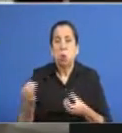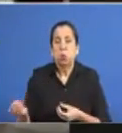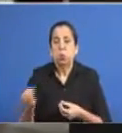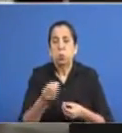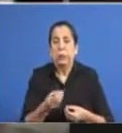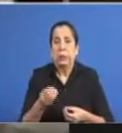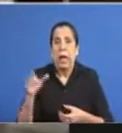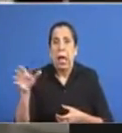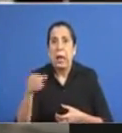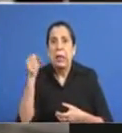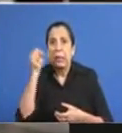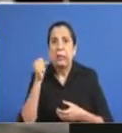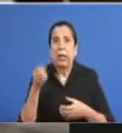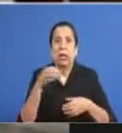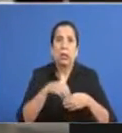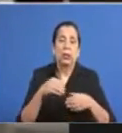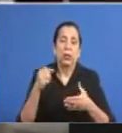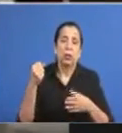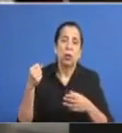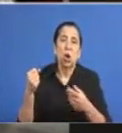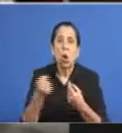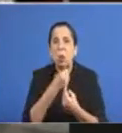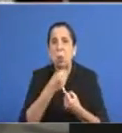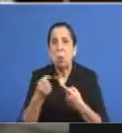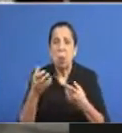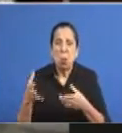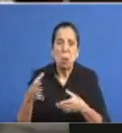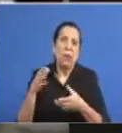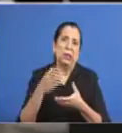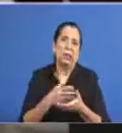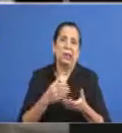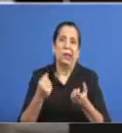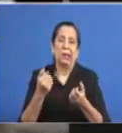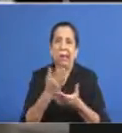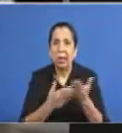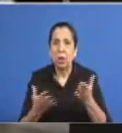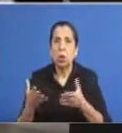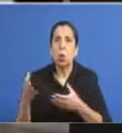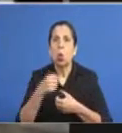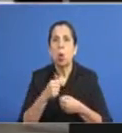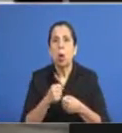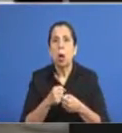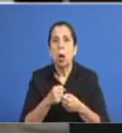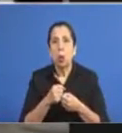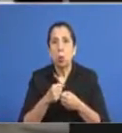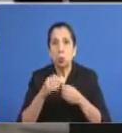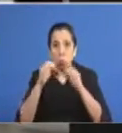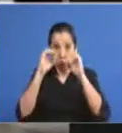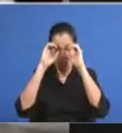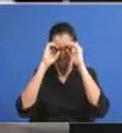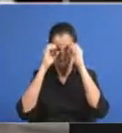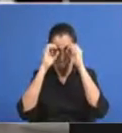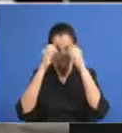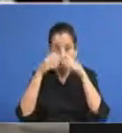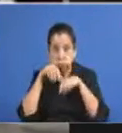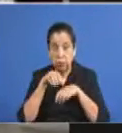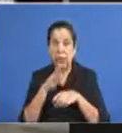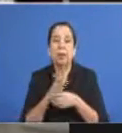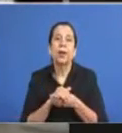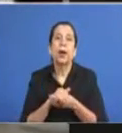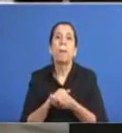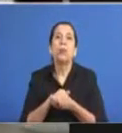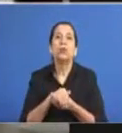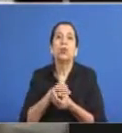hacen con animales que tienen golpes, que están mutilados, que hay que cuidarlos, por ejemplo, reportes de búhos. Aquí tenemos unos búhos, tenemos unos caimanes.